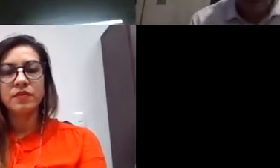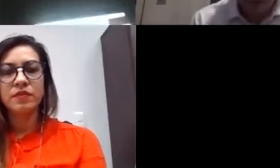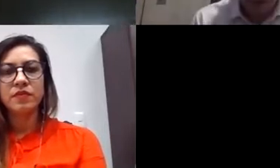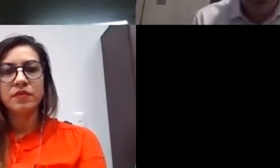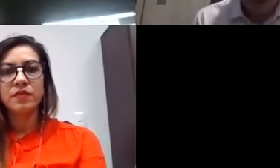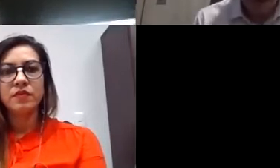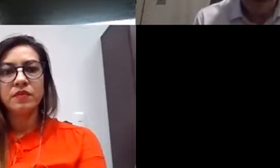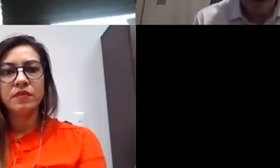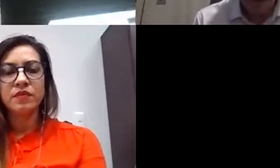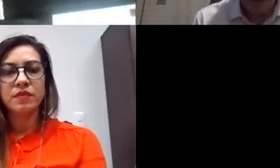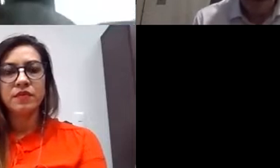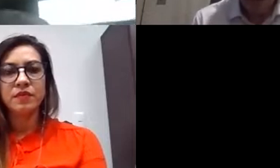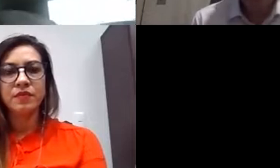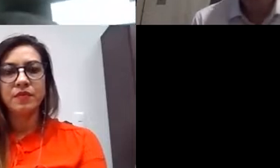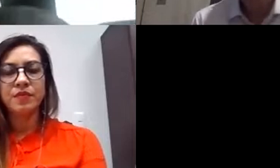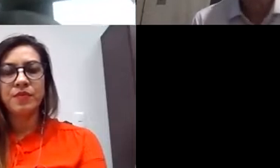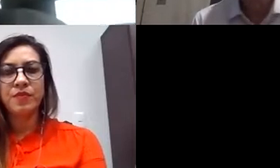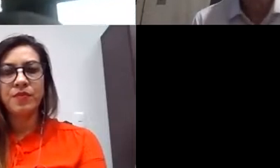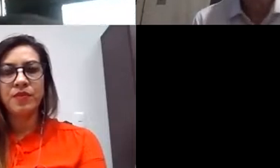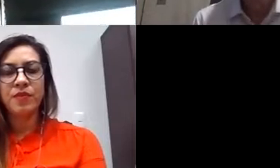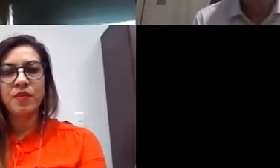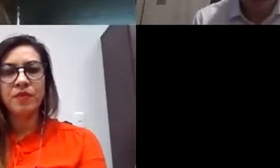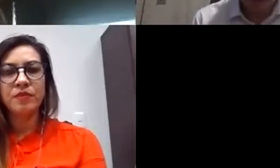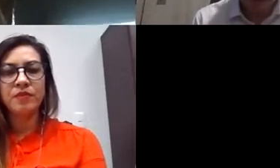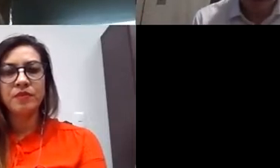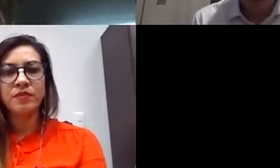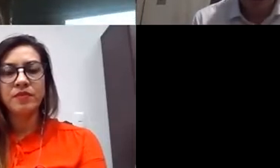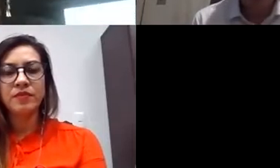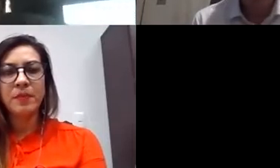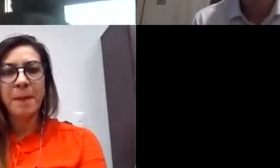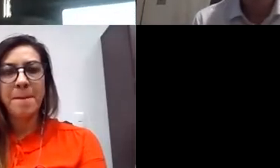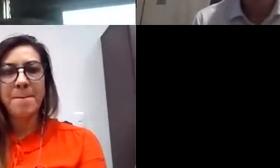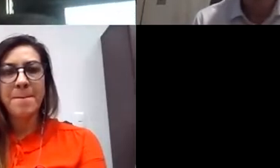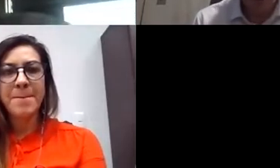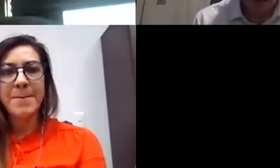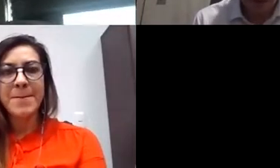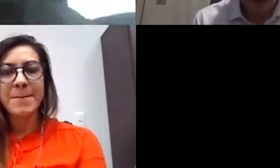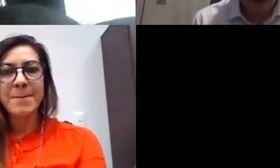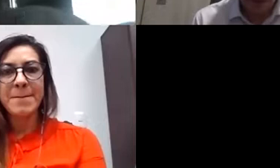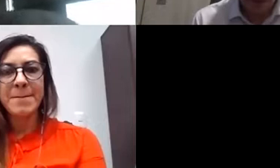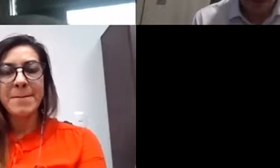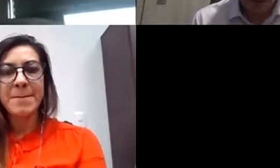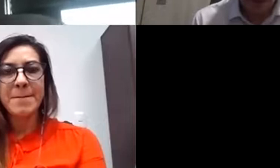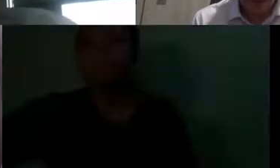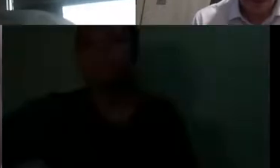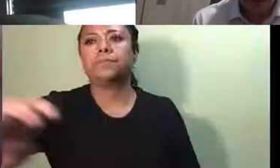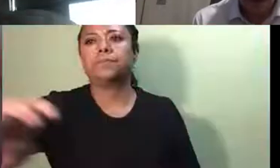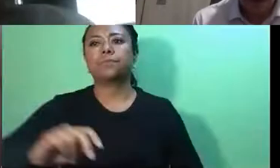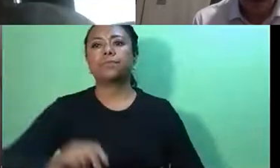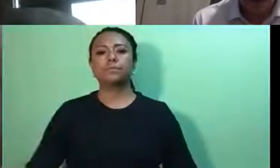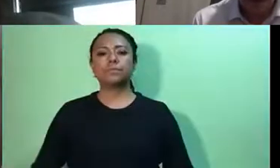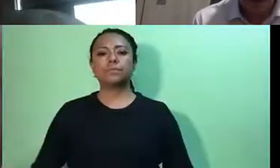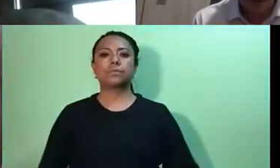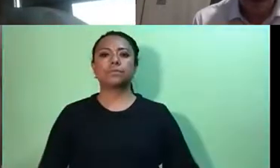pide una audiencia que se estaría programando y como veníamos platicando con algunos de ustedes, para el día de mañana a